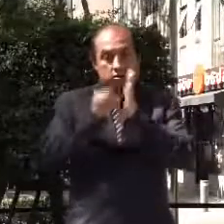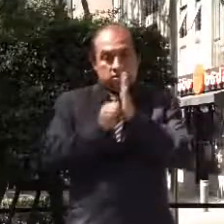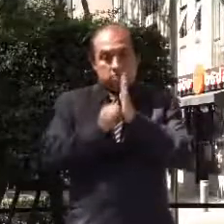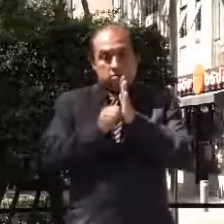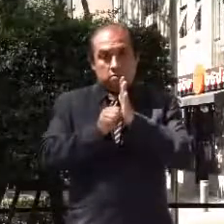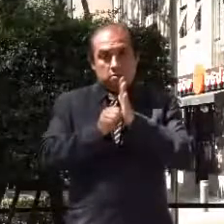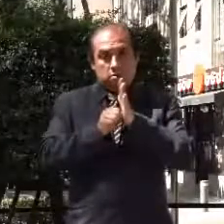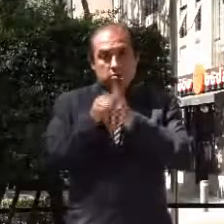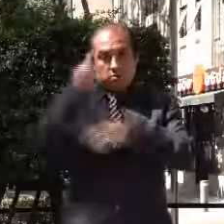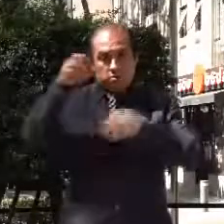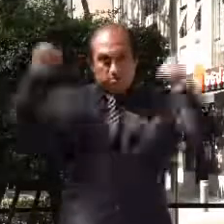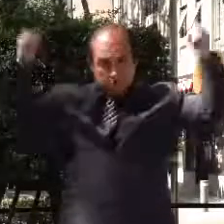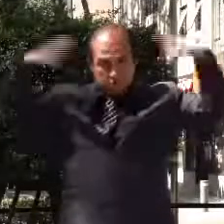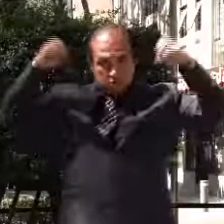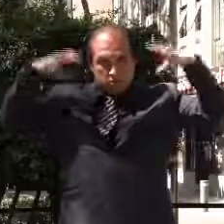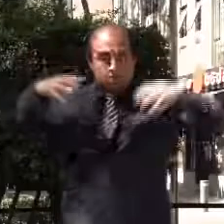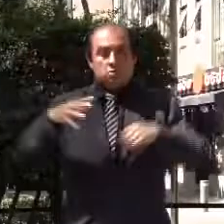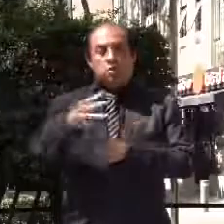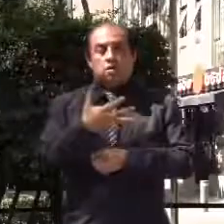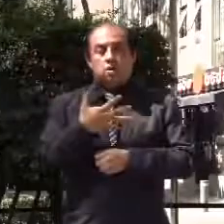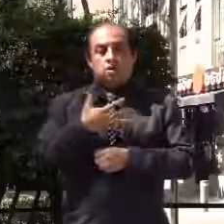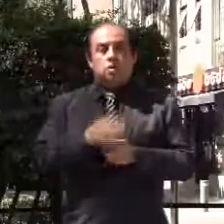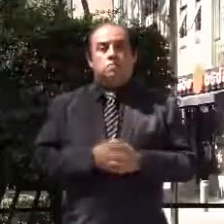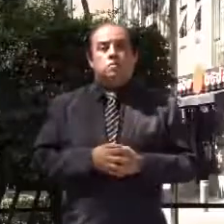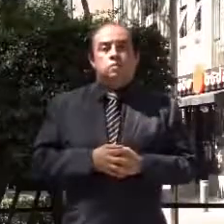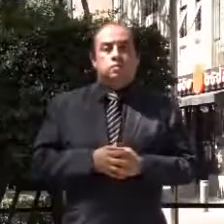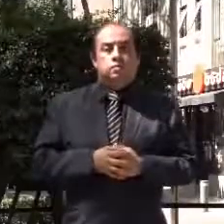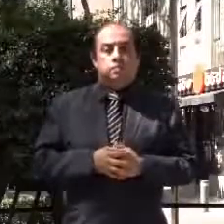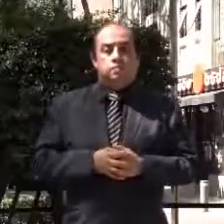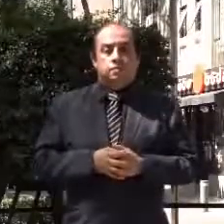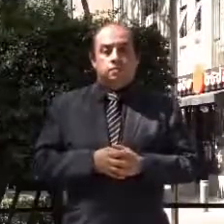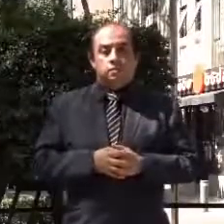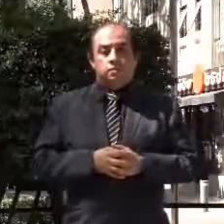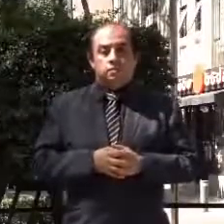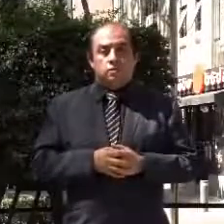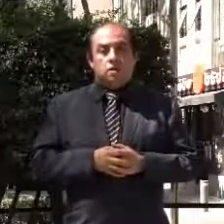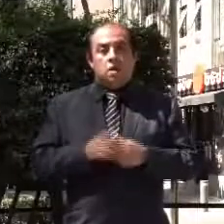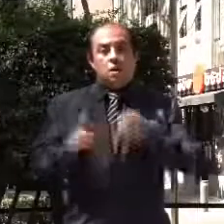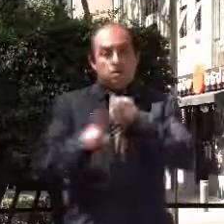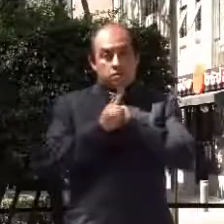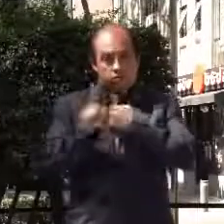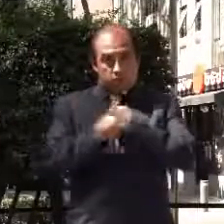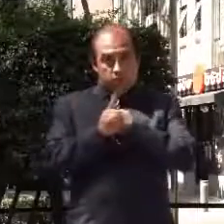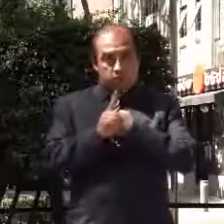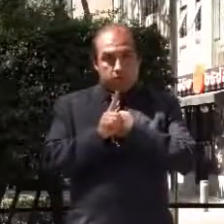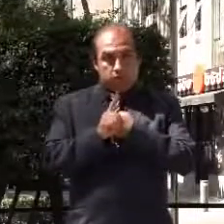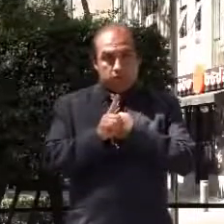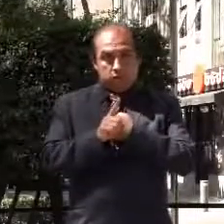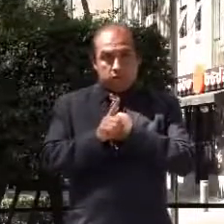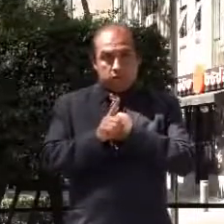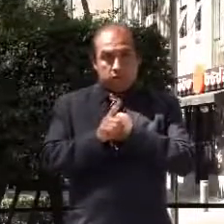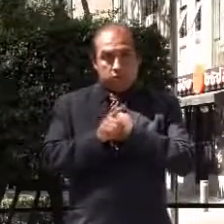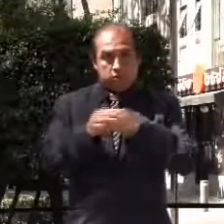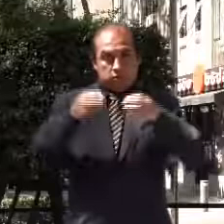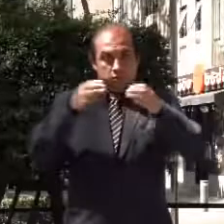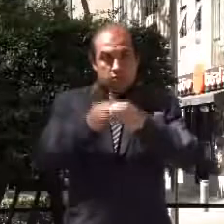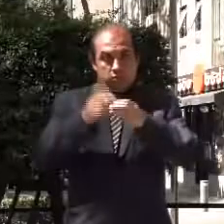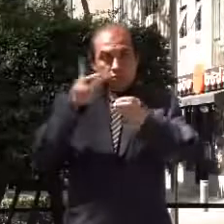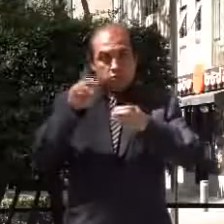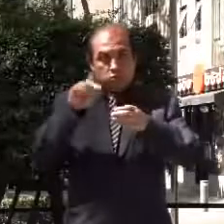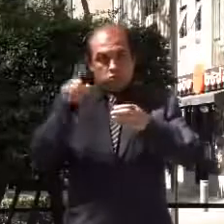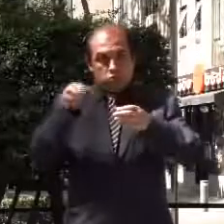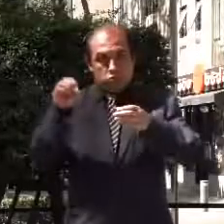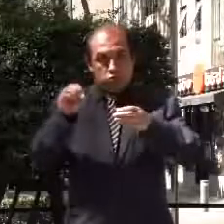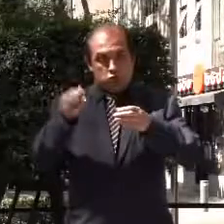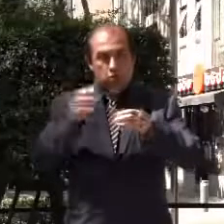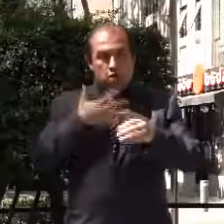de lluvias que haya en el país. El problema de los pozos tiene que ver más que